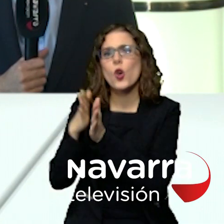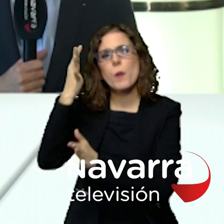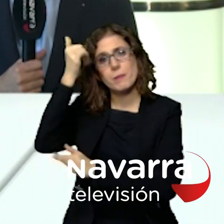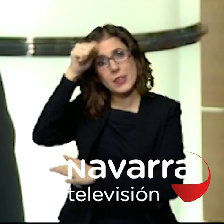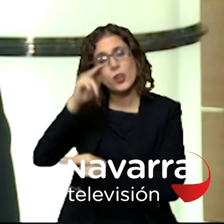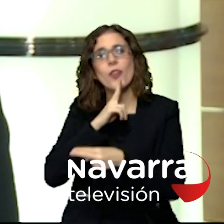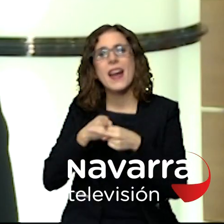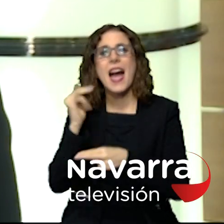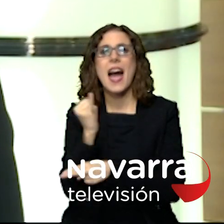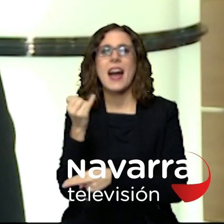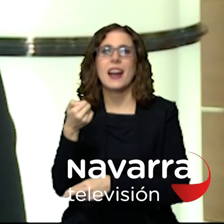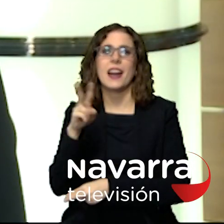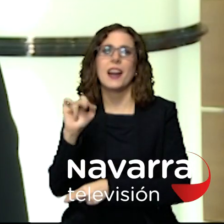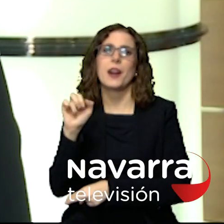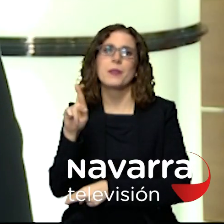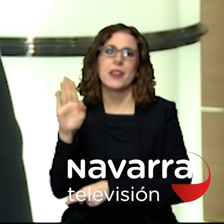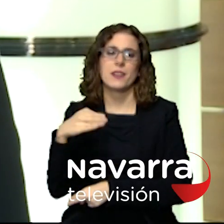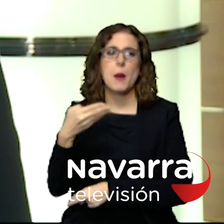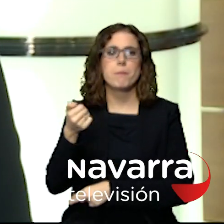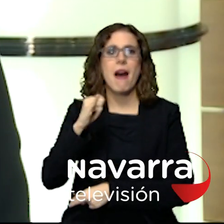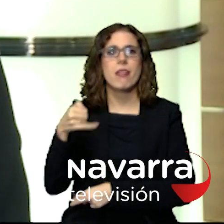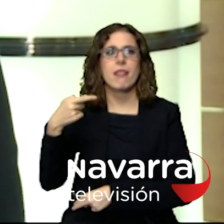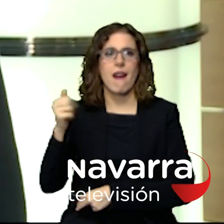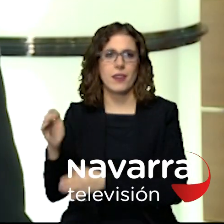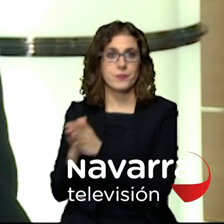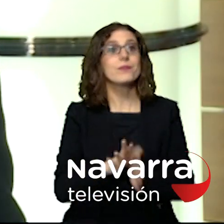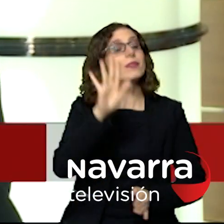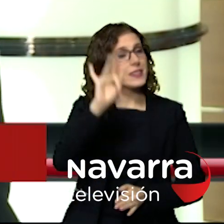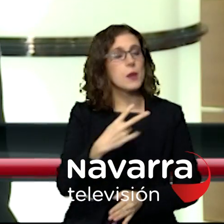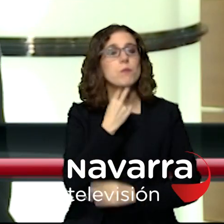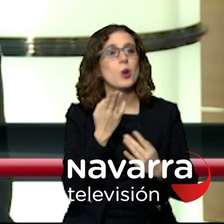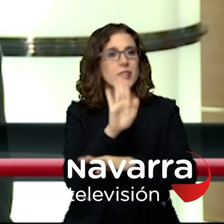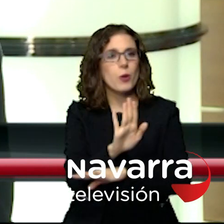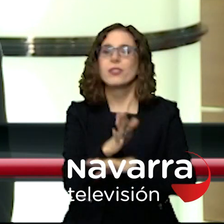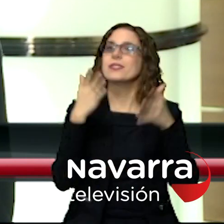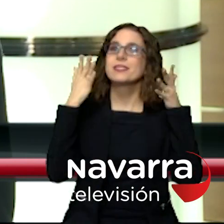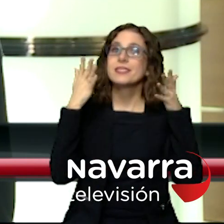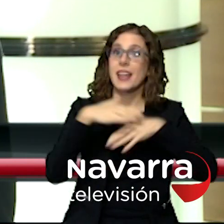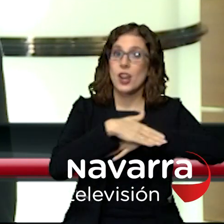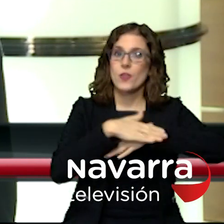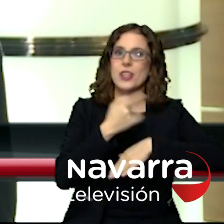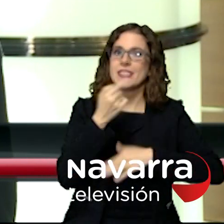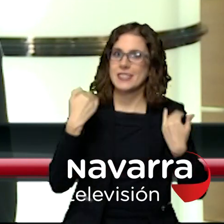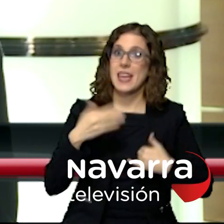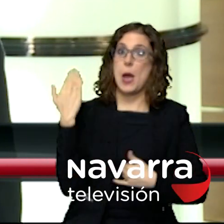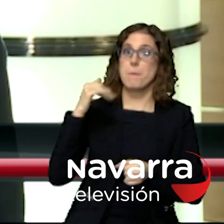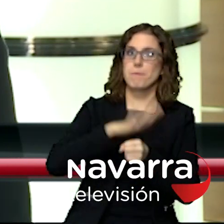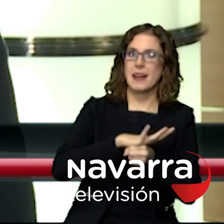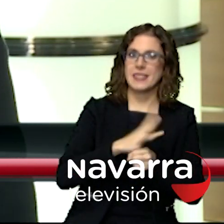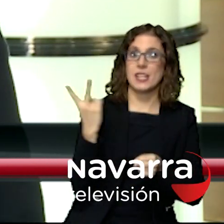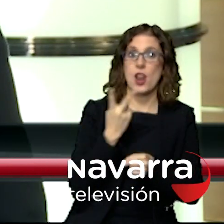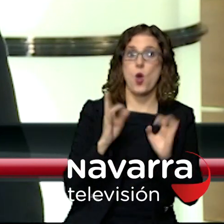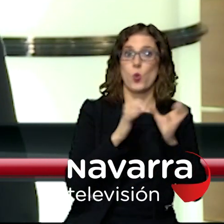Así es, buenas tardes. La portavoz del Ejecutivo, Isabel Cel, ha hecho referencia a ese pacto firmado el pasado martes entre PSOE y Podemos como